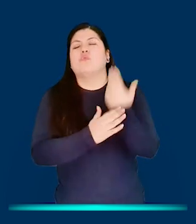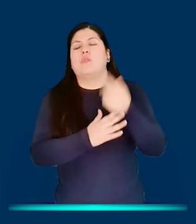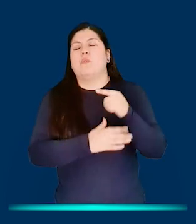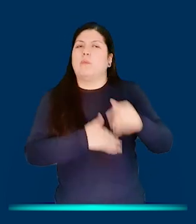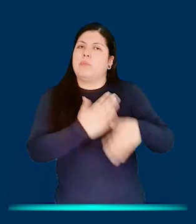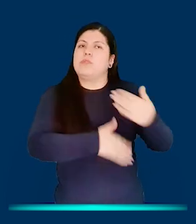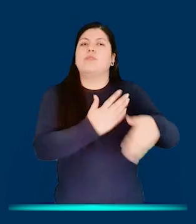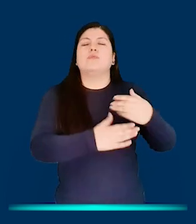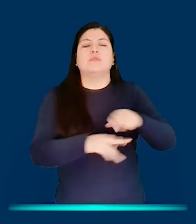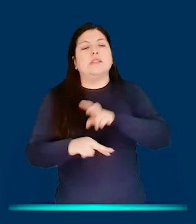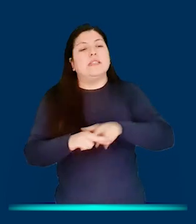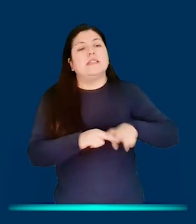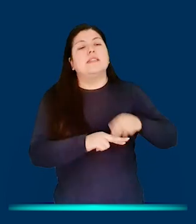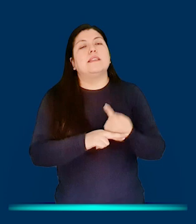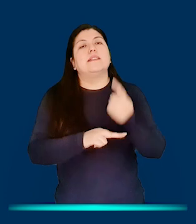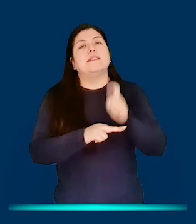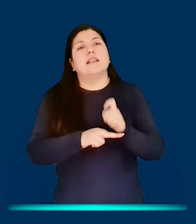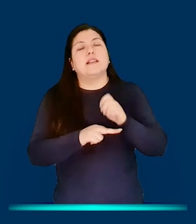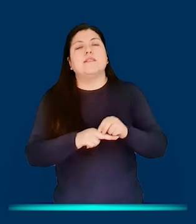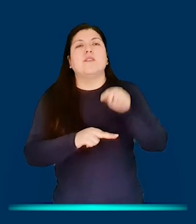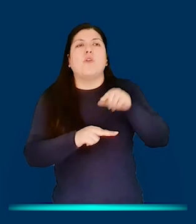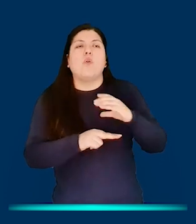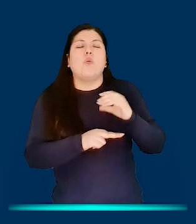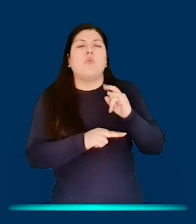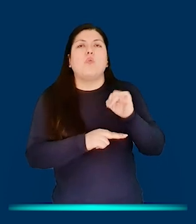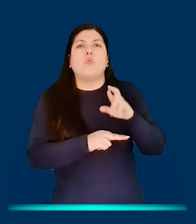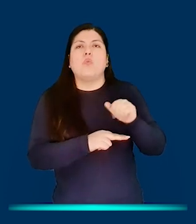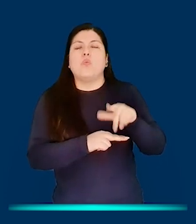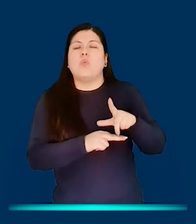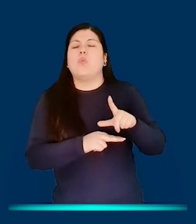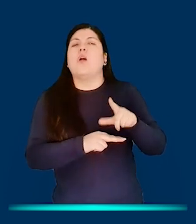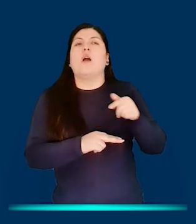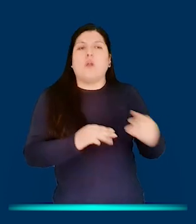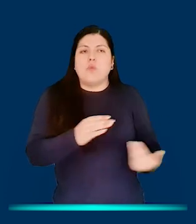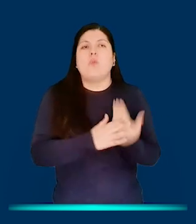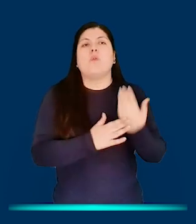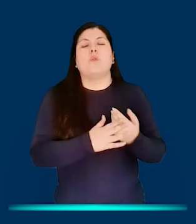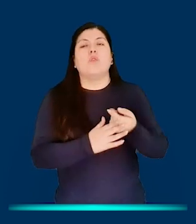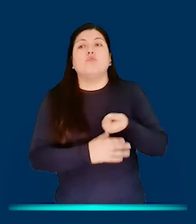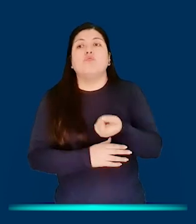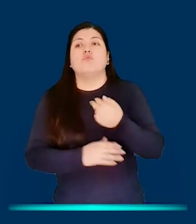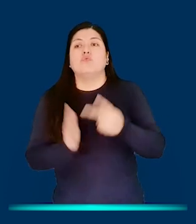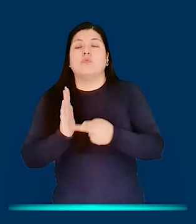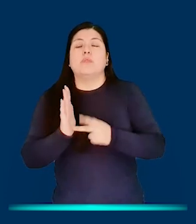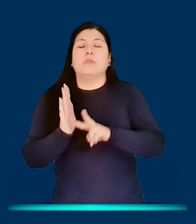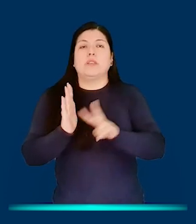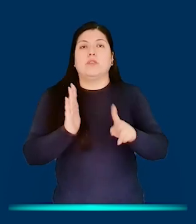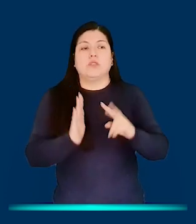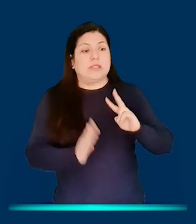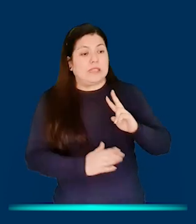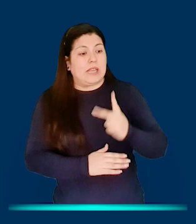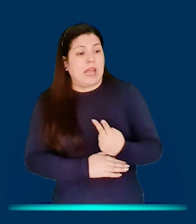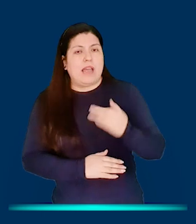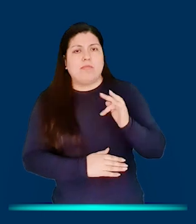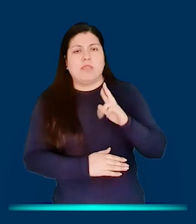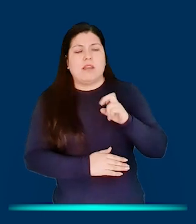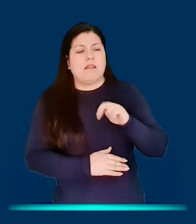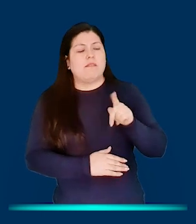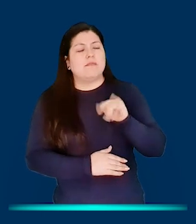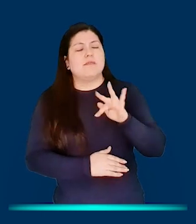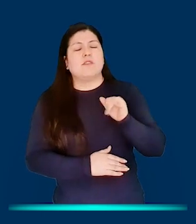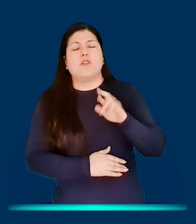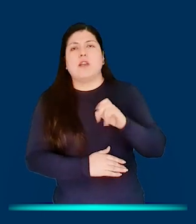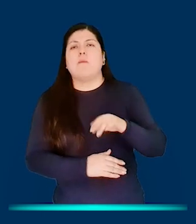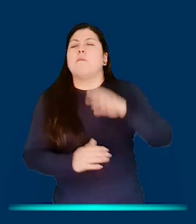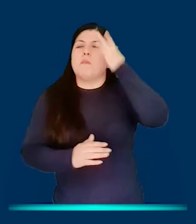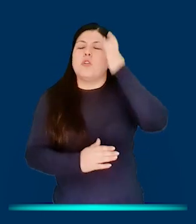acto legislativo y esta reforma política trajeron de novedad, estas 16 curules adicionales para elegirlas